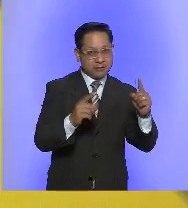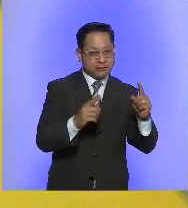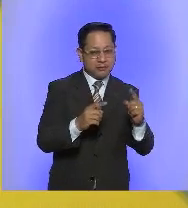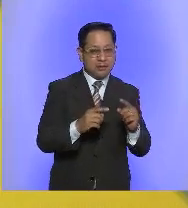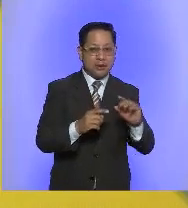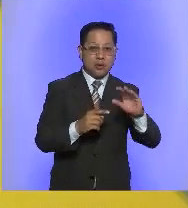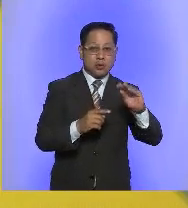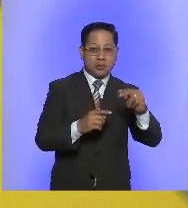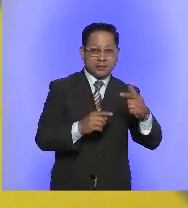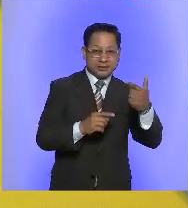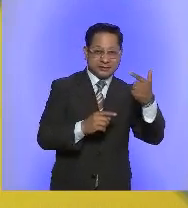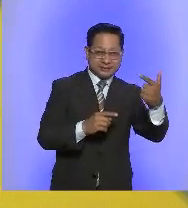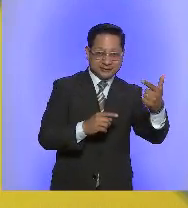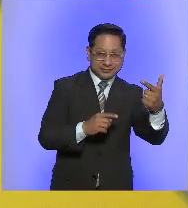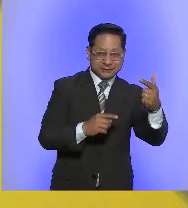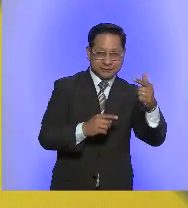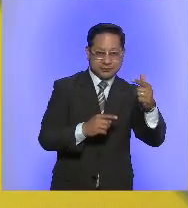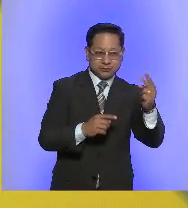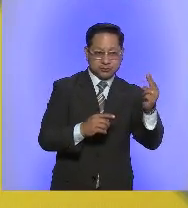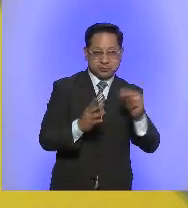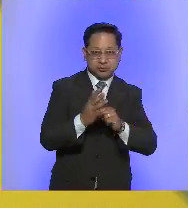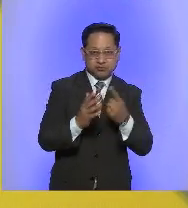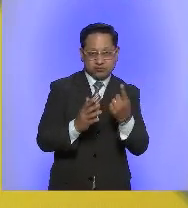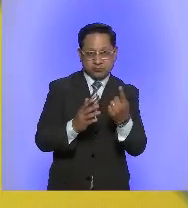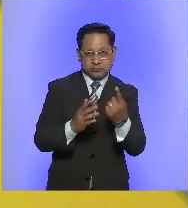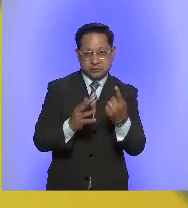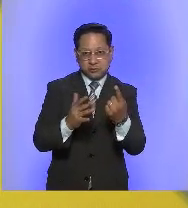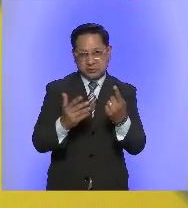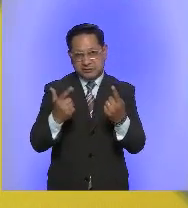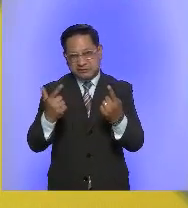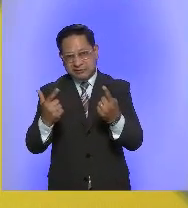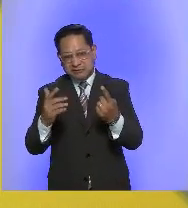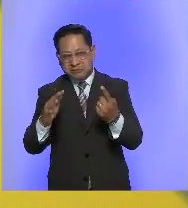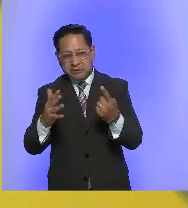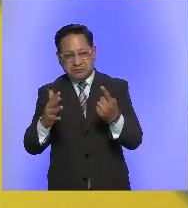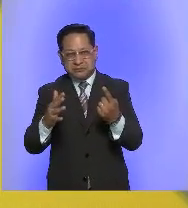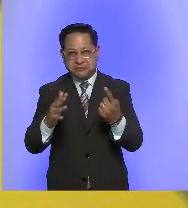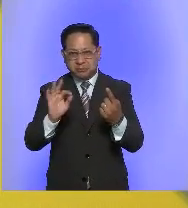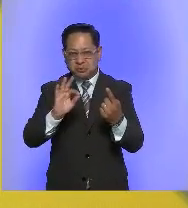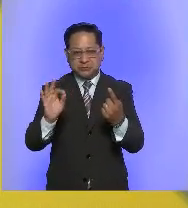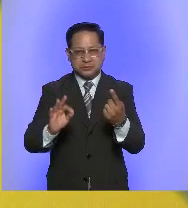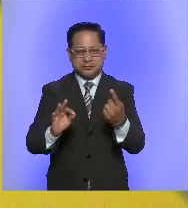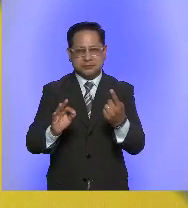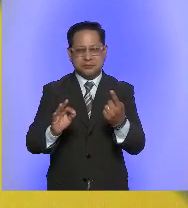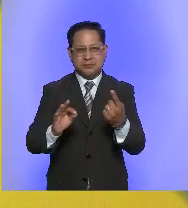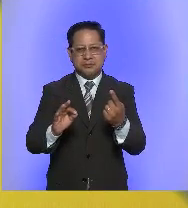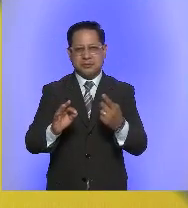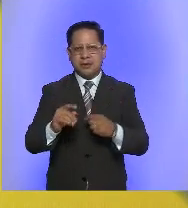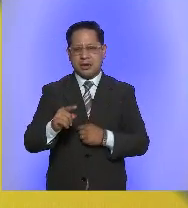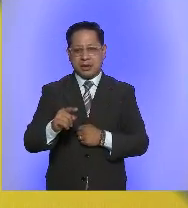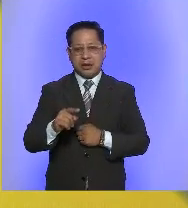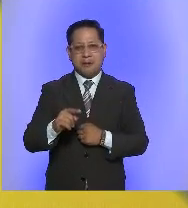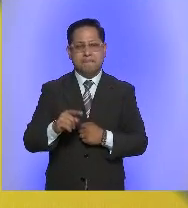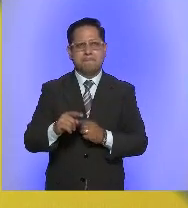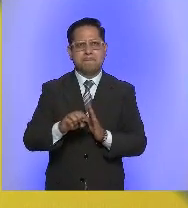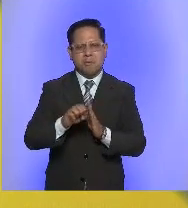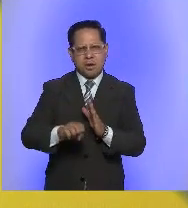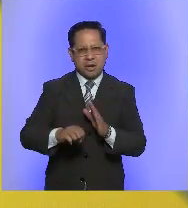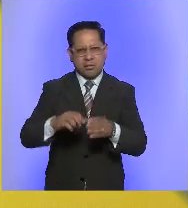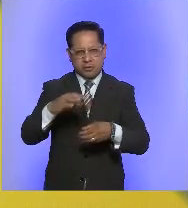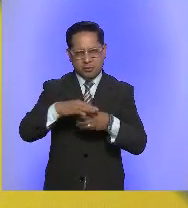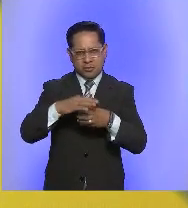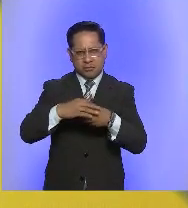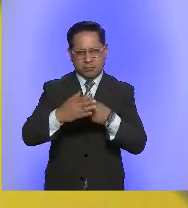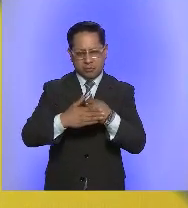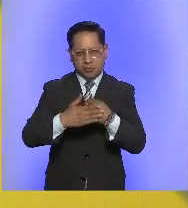57%. Y que las elecciones donde elegimos a la presidencia de la República, el